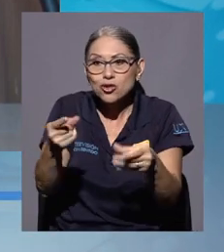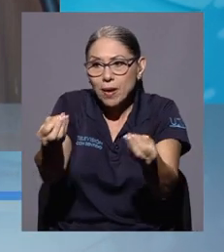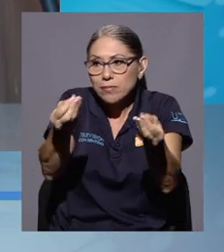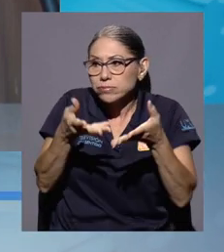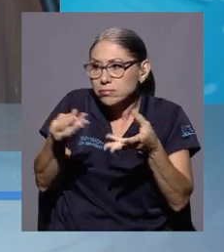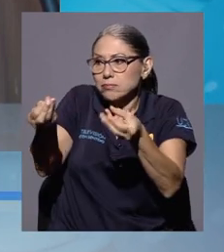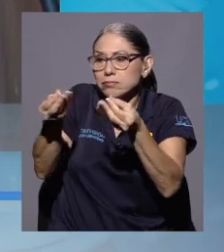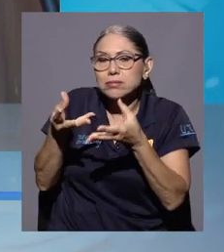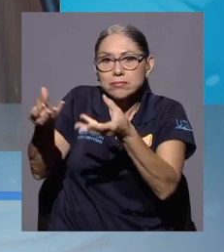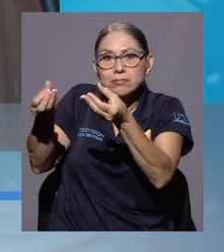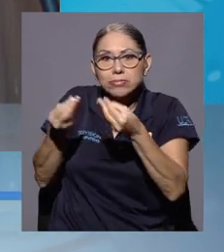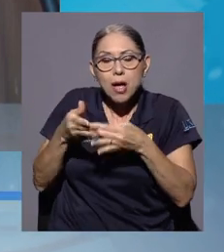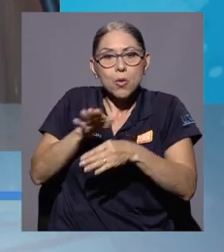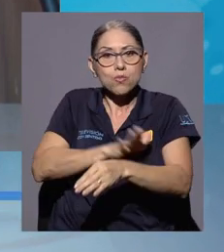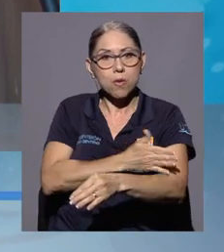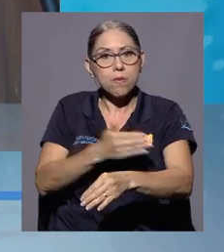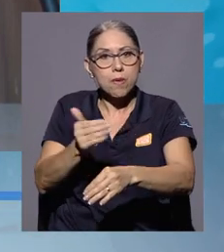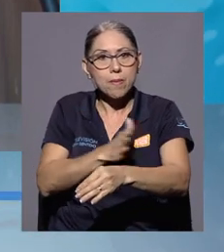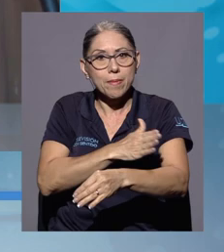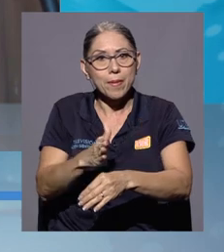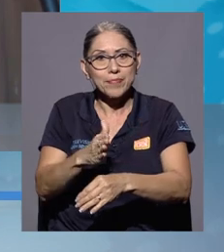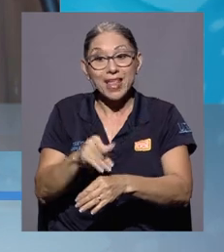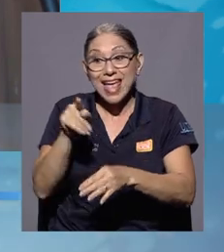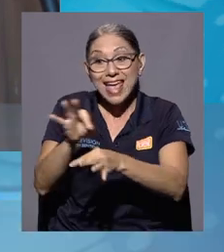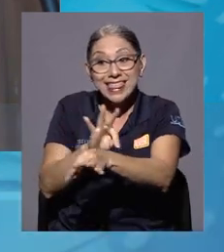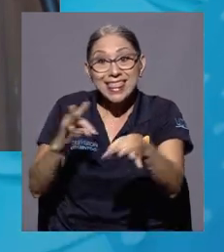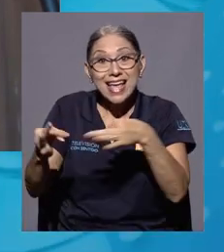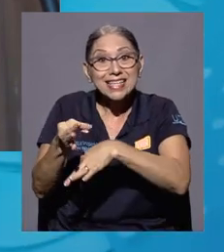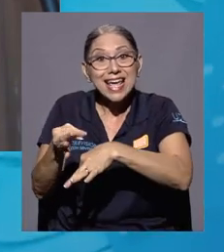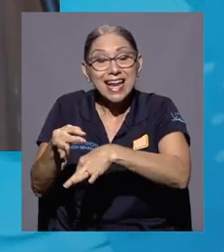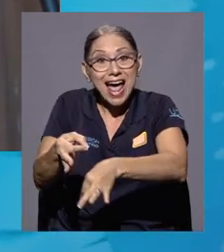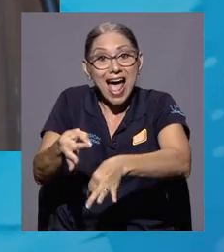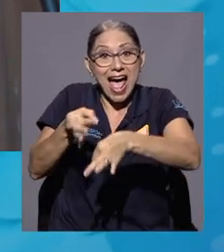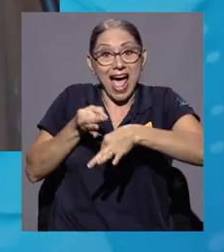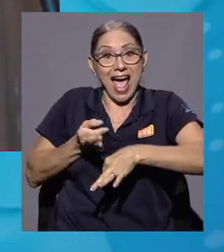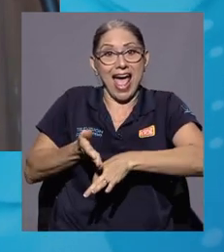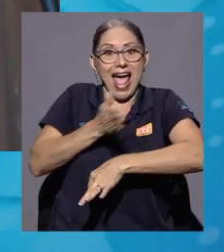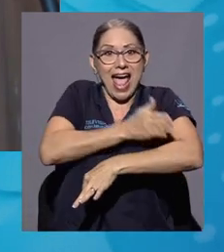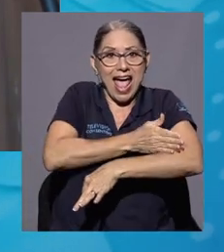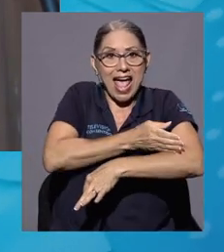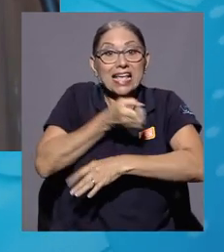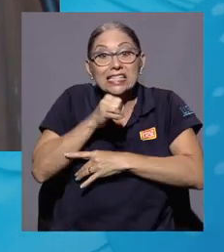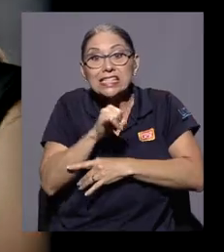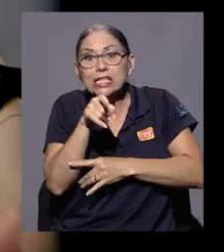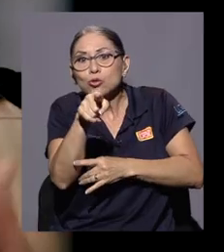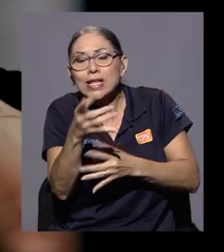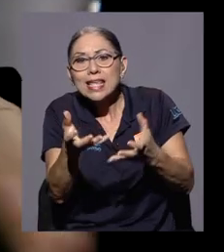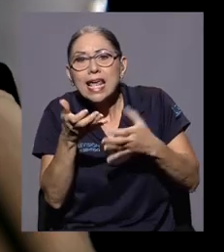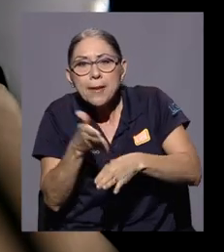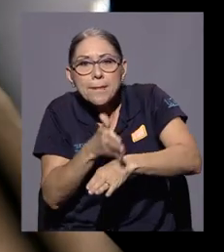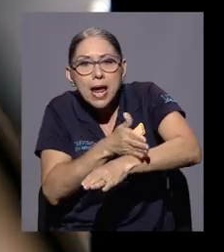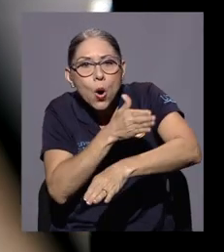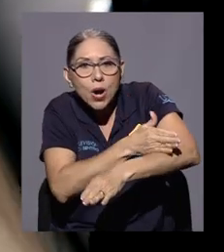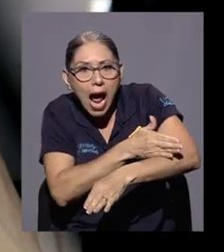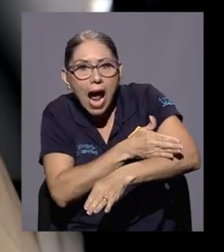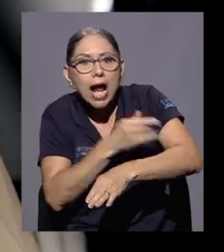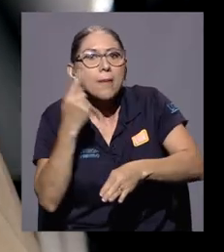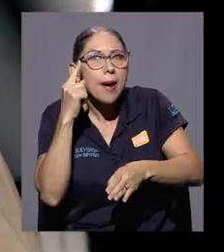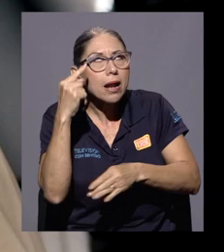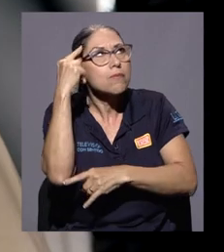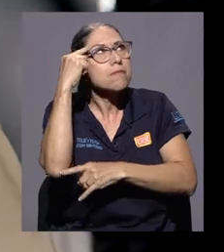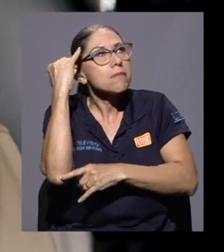musicales. La idea también de que los talleres sean previos es que si alguna persona pues quiere mejorar pues en la creación de su